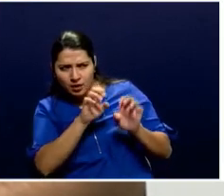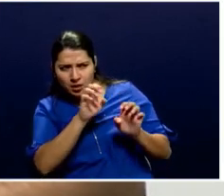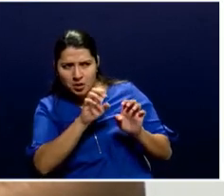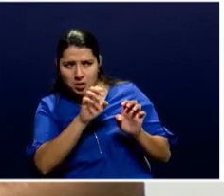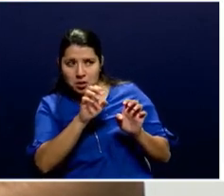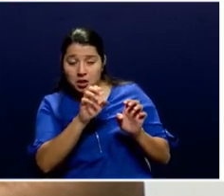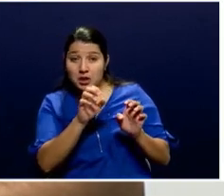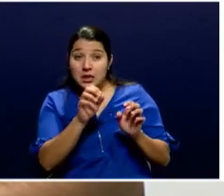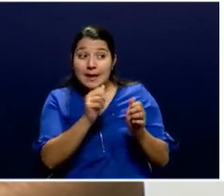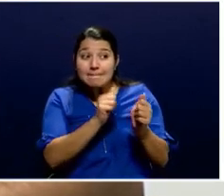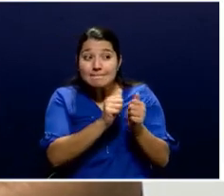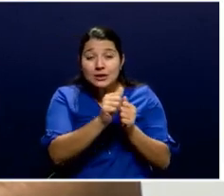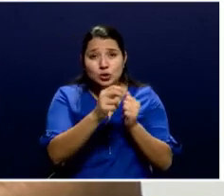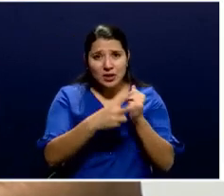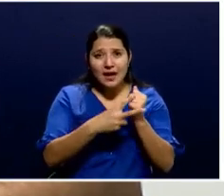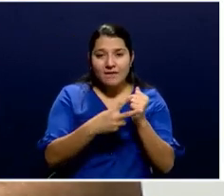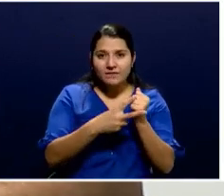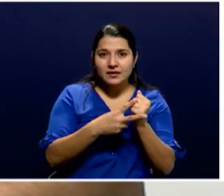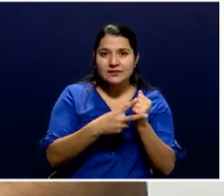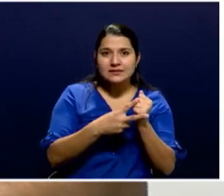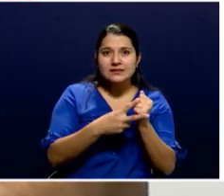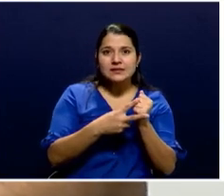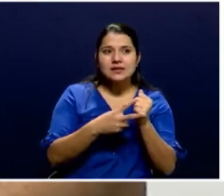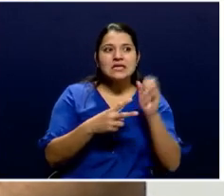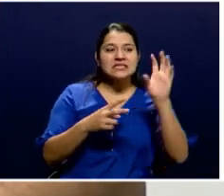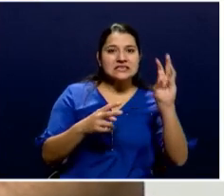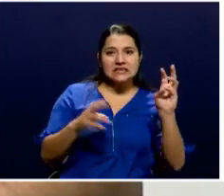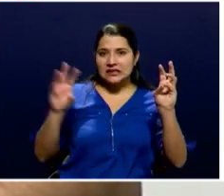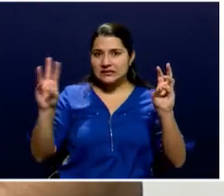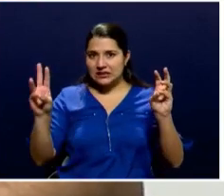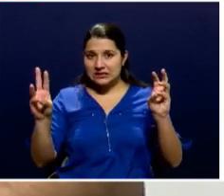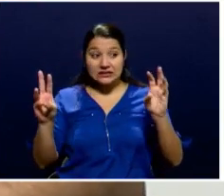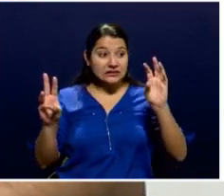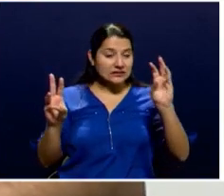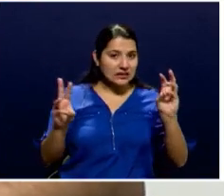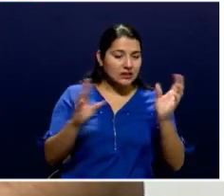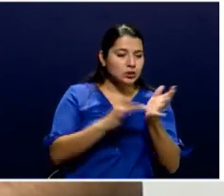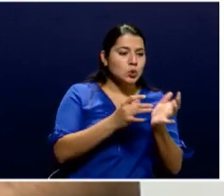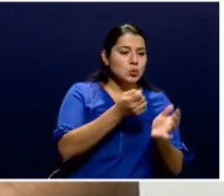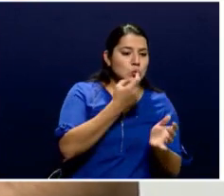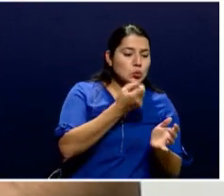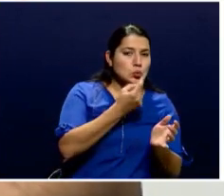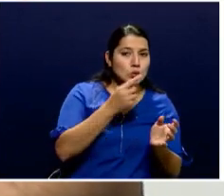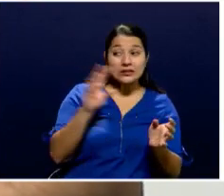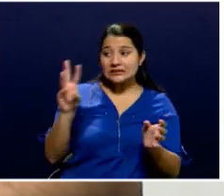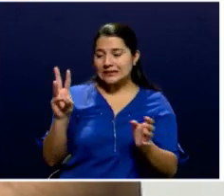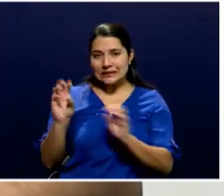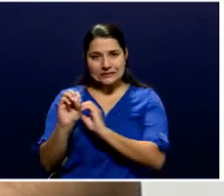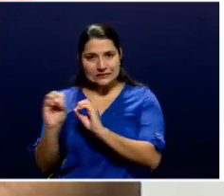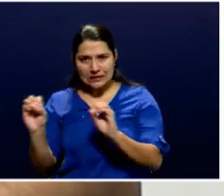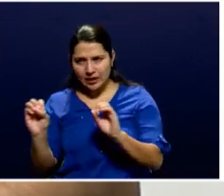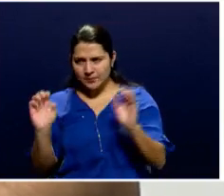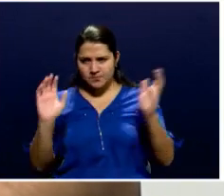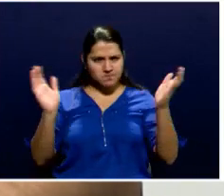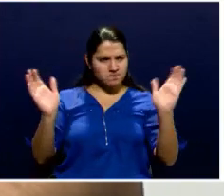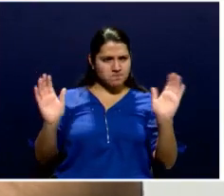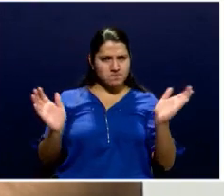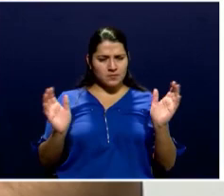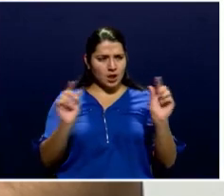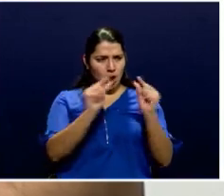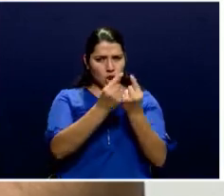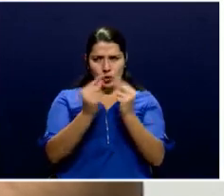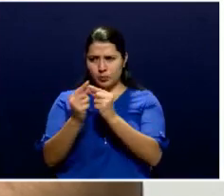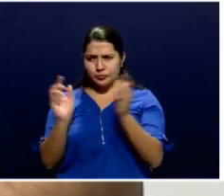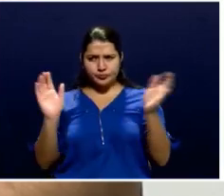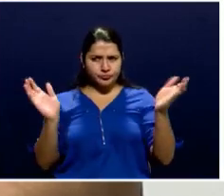clínico, creo que eran 6 pacientes versus 6 pacientes. El ensayo clínico era tan pequeño que incluso el